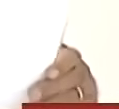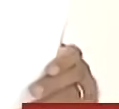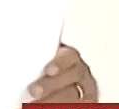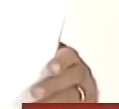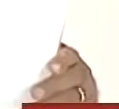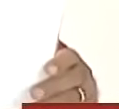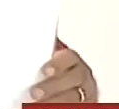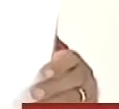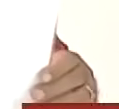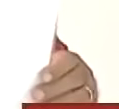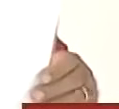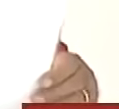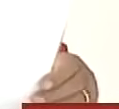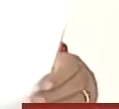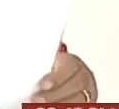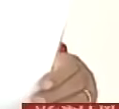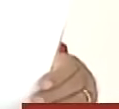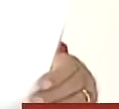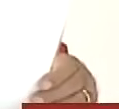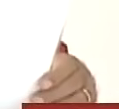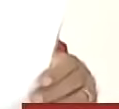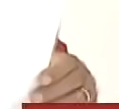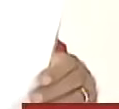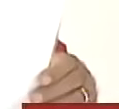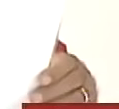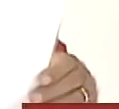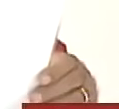soberano. Respuesta sí,